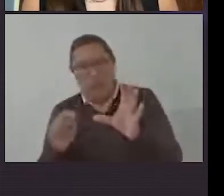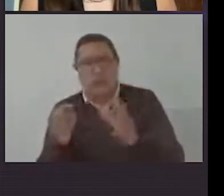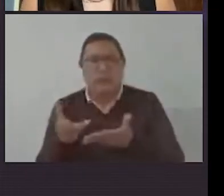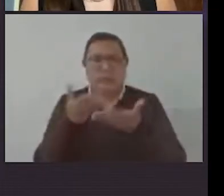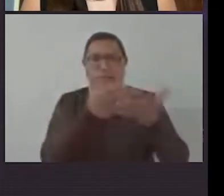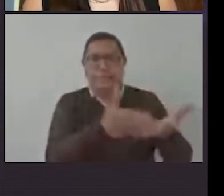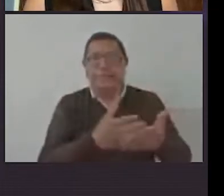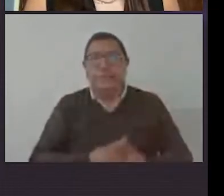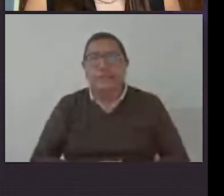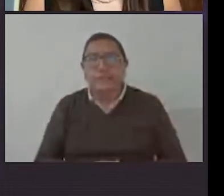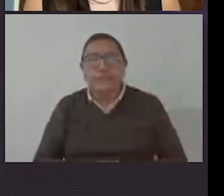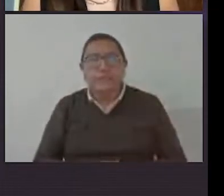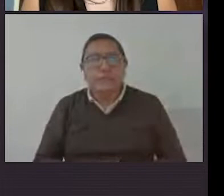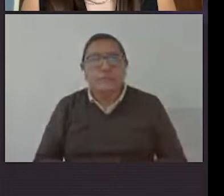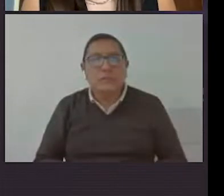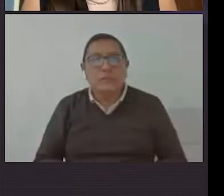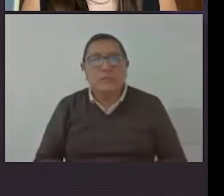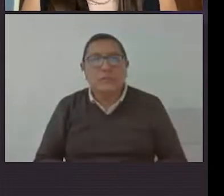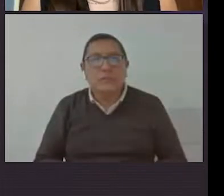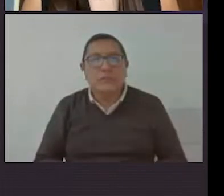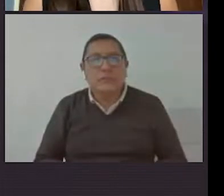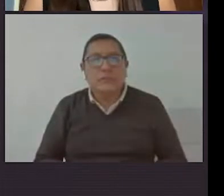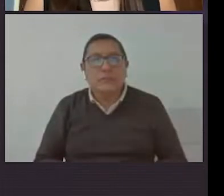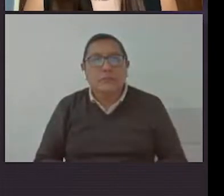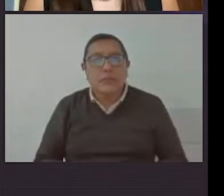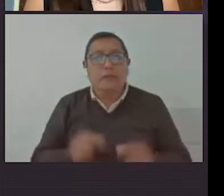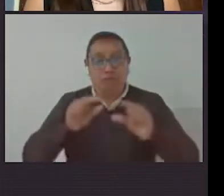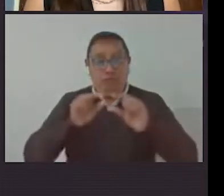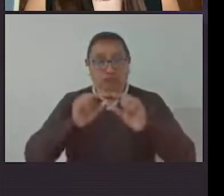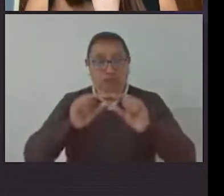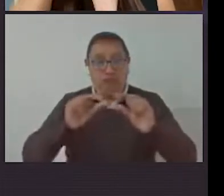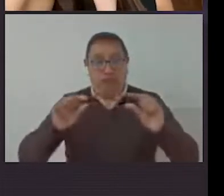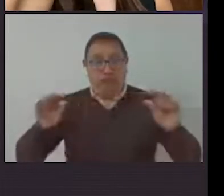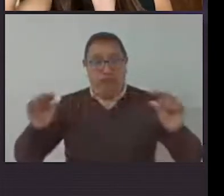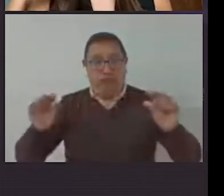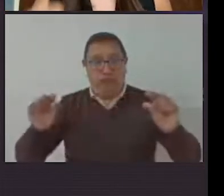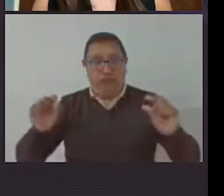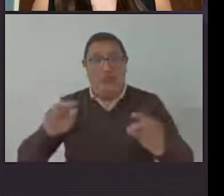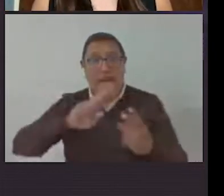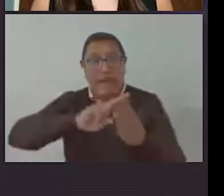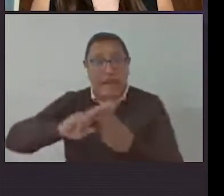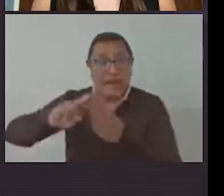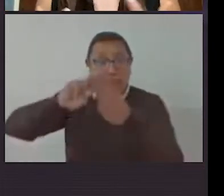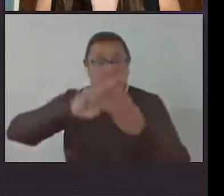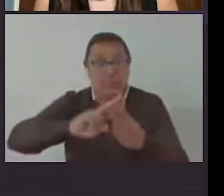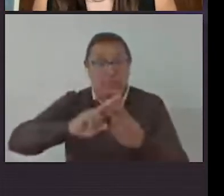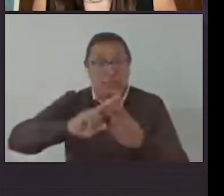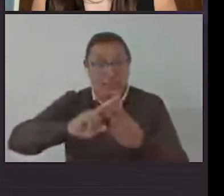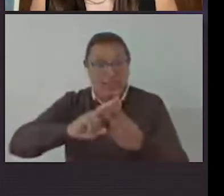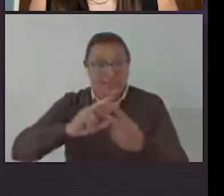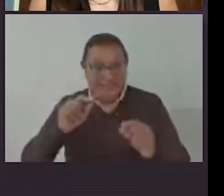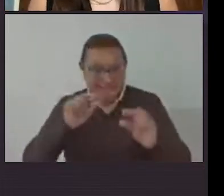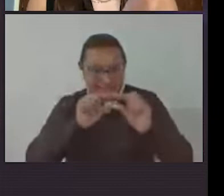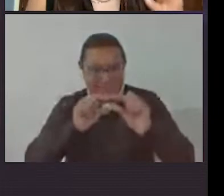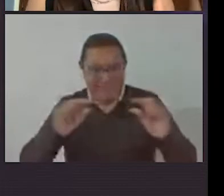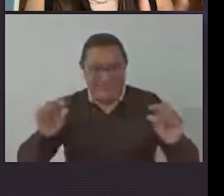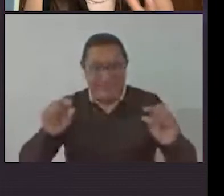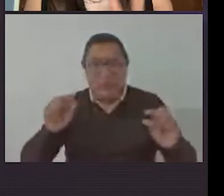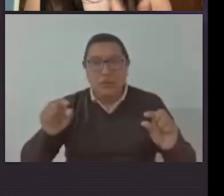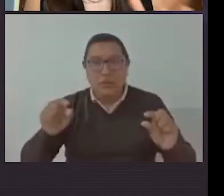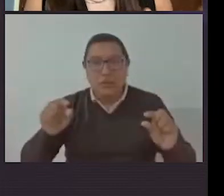Boundaryless o hashtag sin límites. Ese es el hashtag que es nuestro favorito. Porque así es nuestra